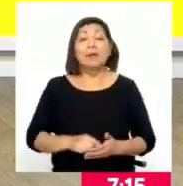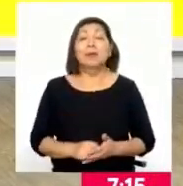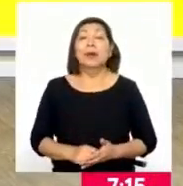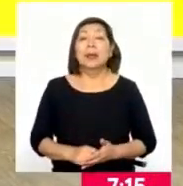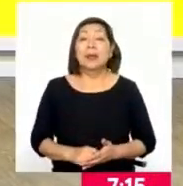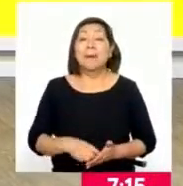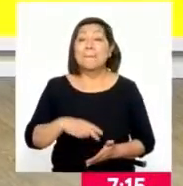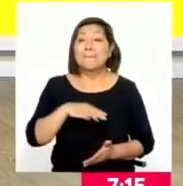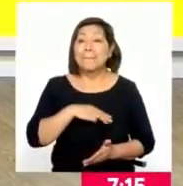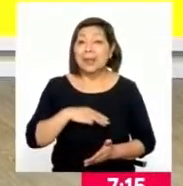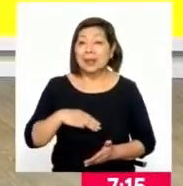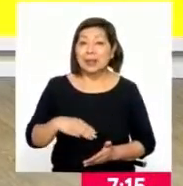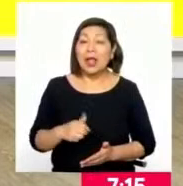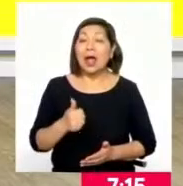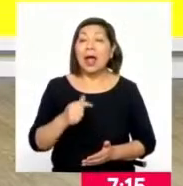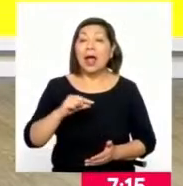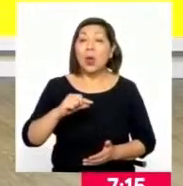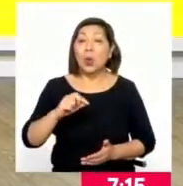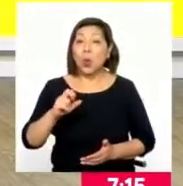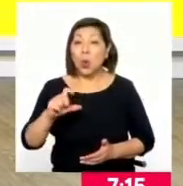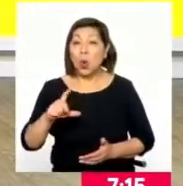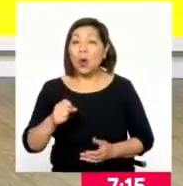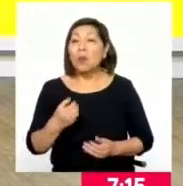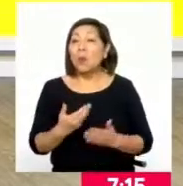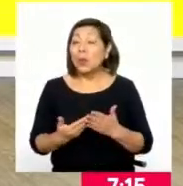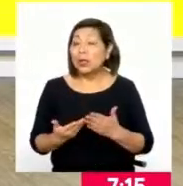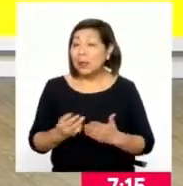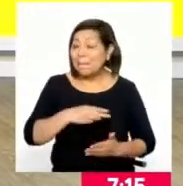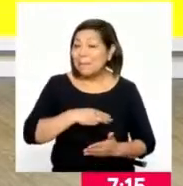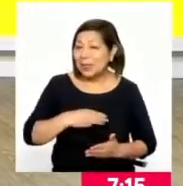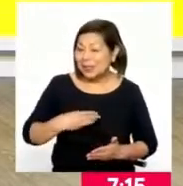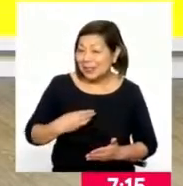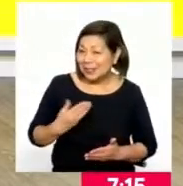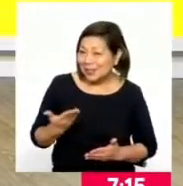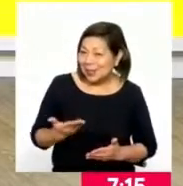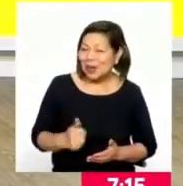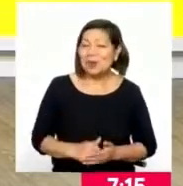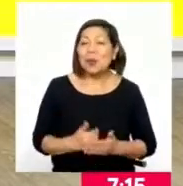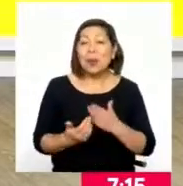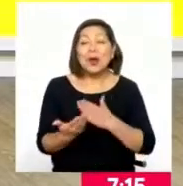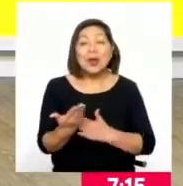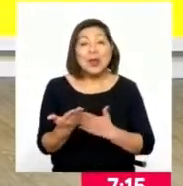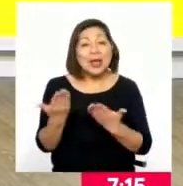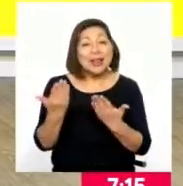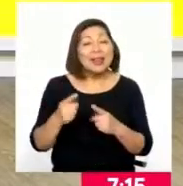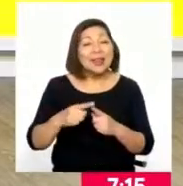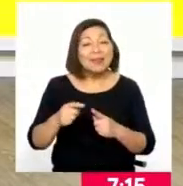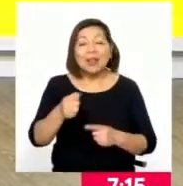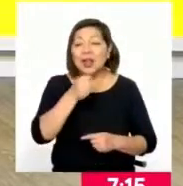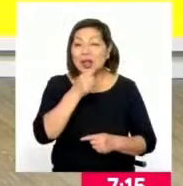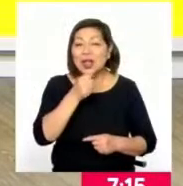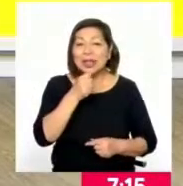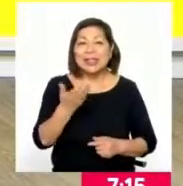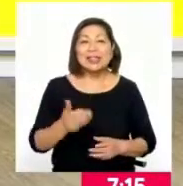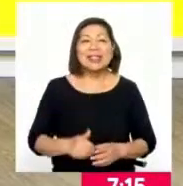gabinete ministerial, Pedro Angulo Arana. ¿Cómo está, ministro Angulo? Buenos días, bienvenido a TV Perú